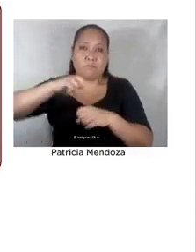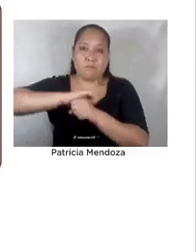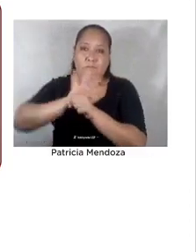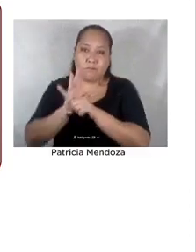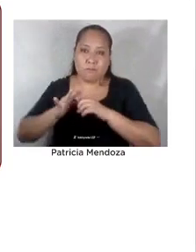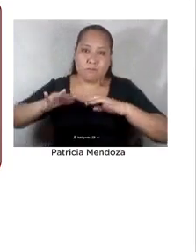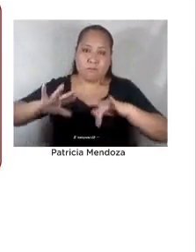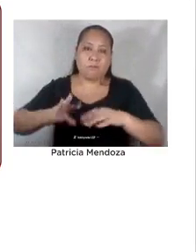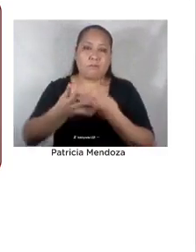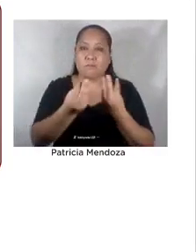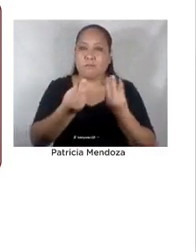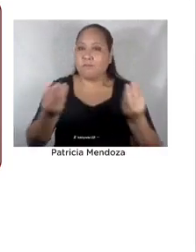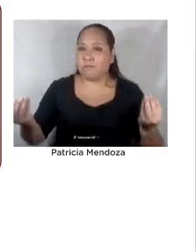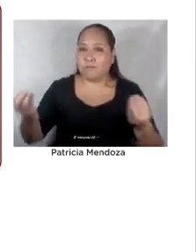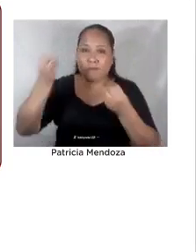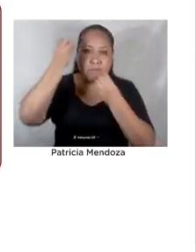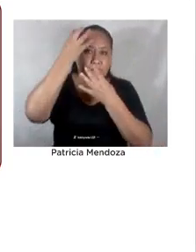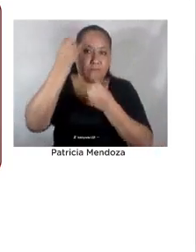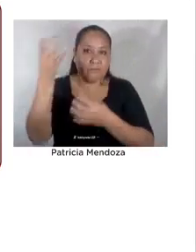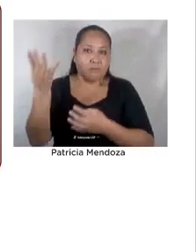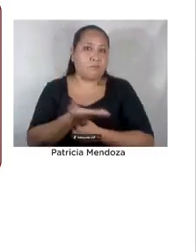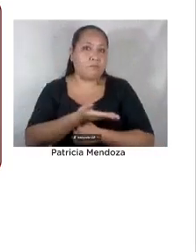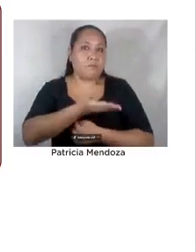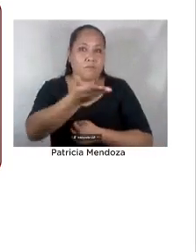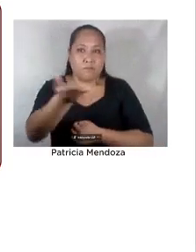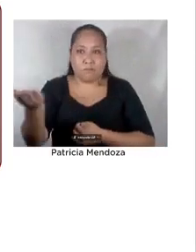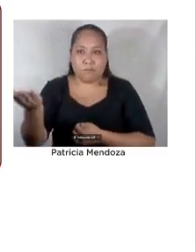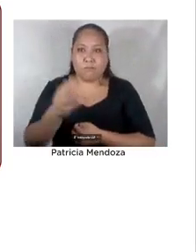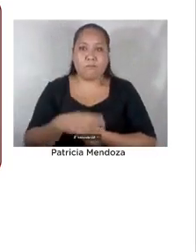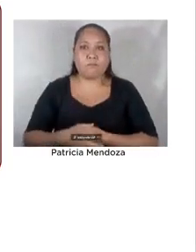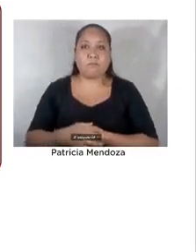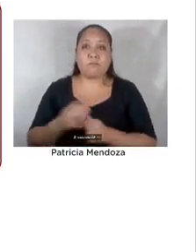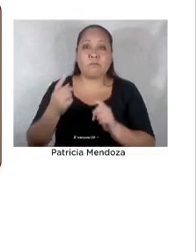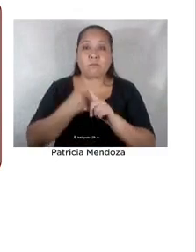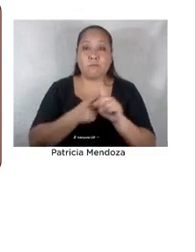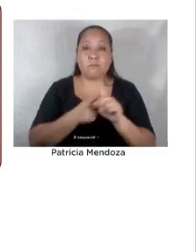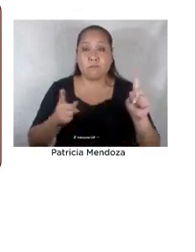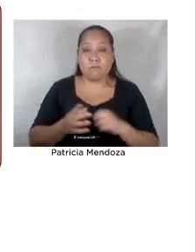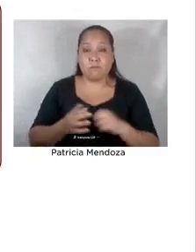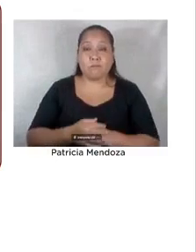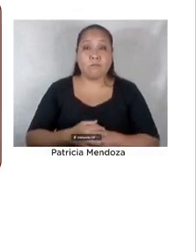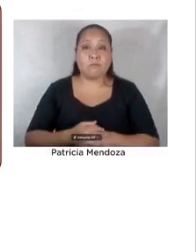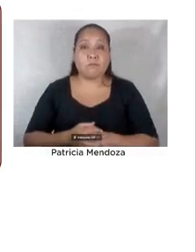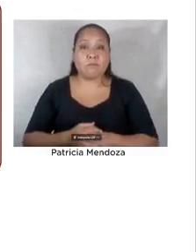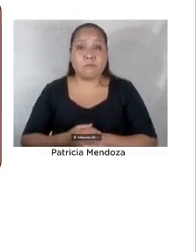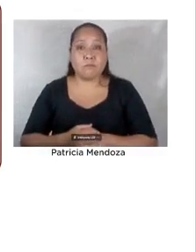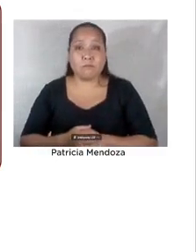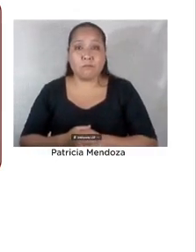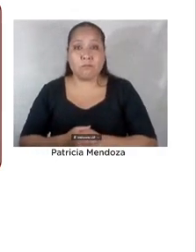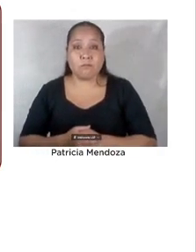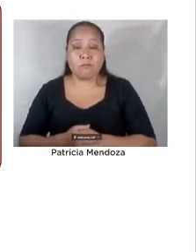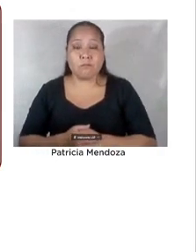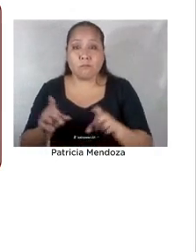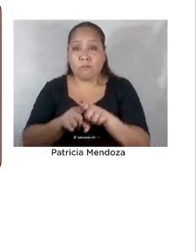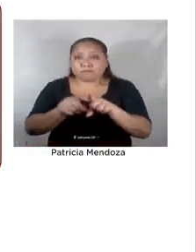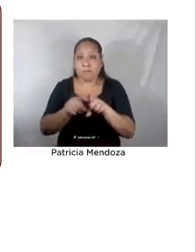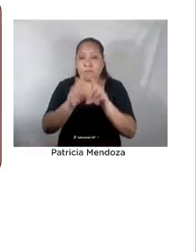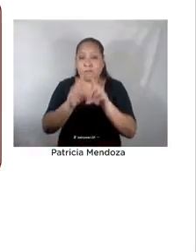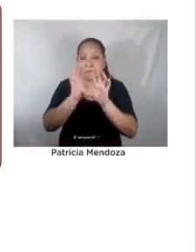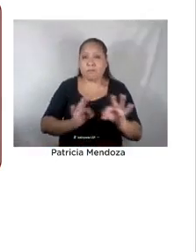ya ha estado circulando como información, pero ahí rescatar algo que decía el doctor Guacoto, ¿no? Es importante